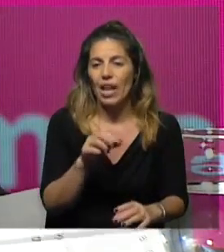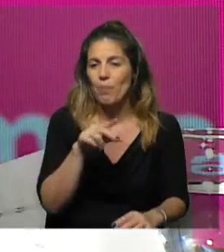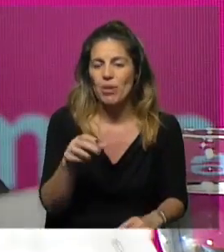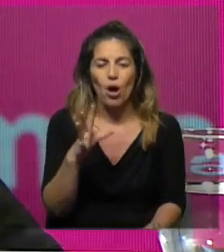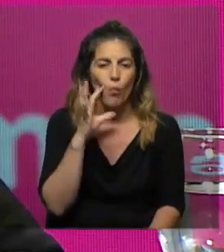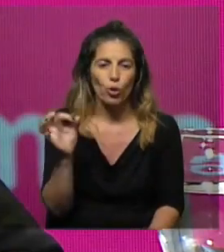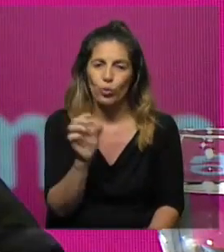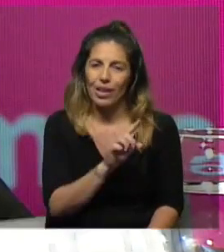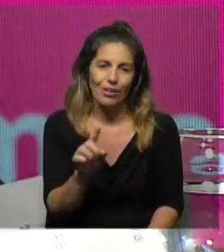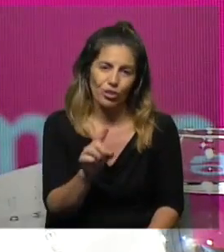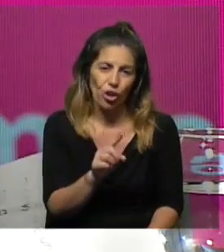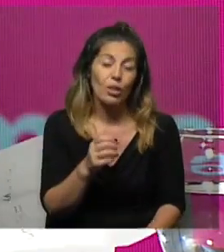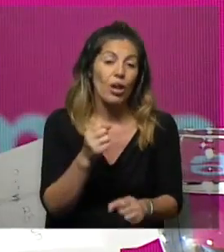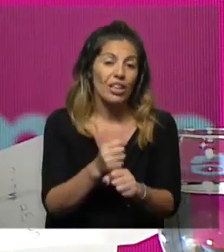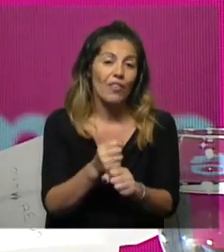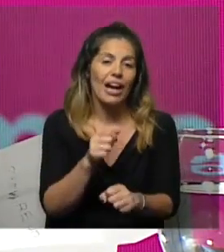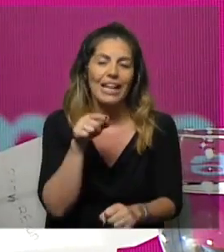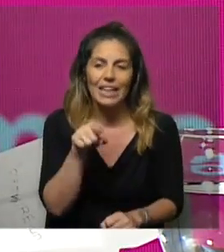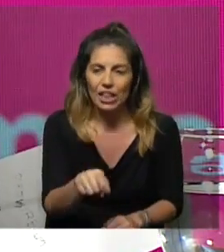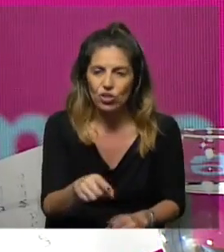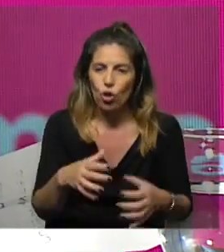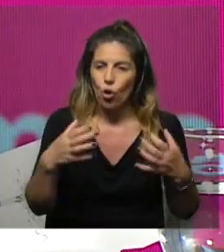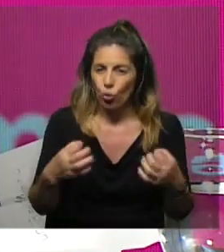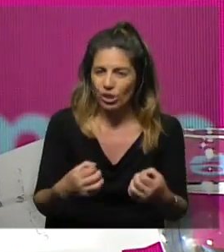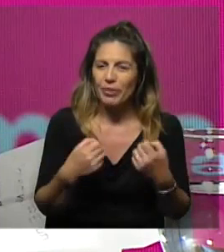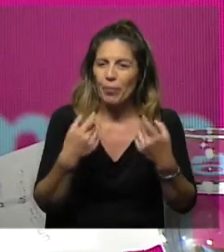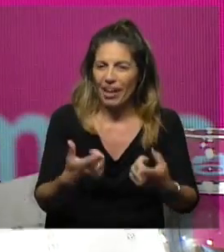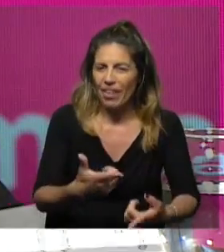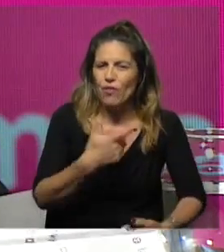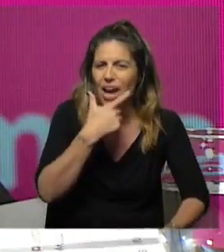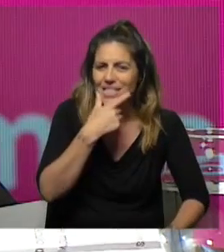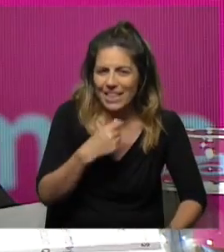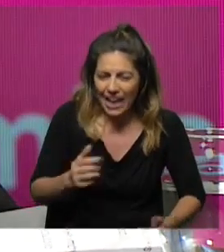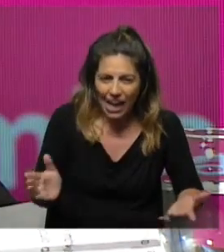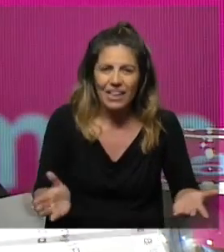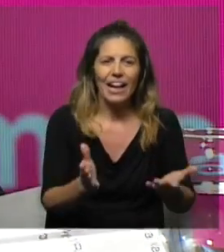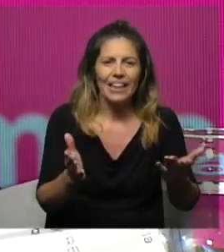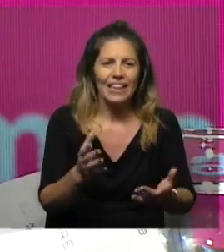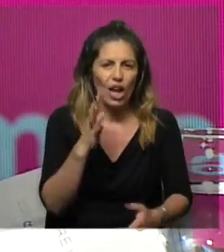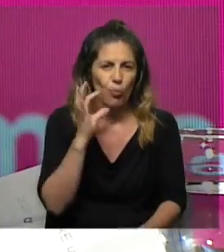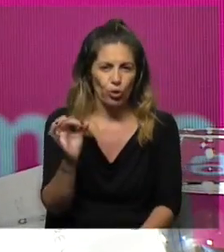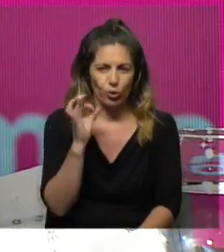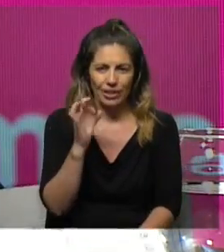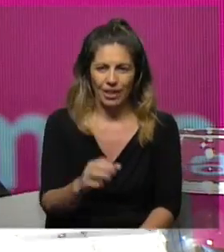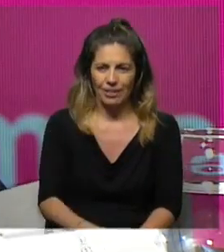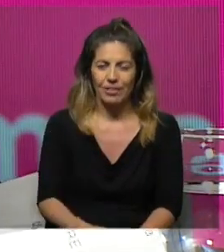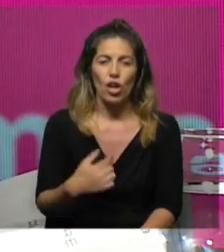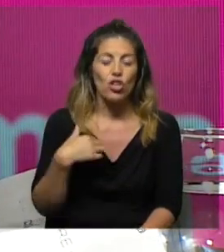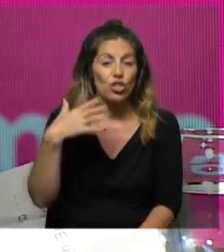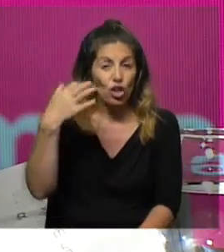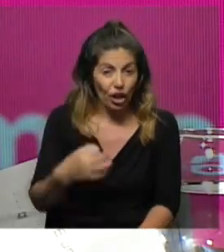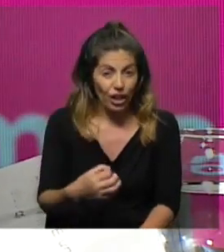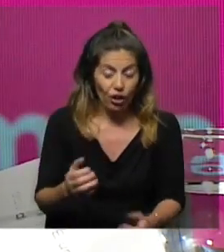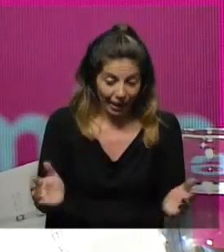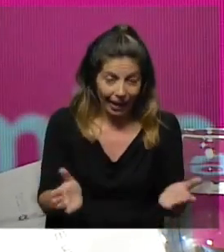es Tenemos que trabajar en eso justamente para facilitar o generar las oportunidades no yo creo que generando